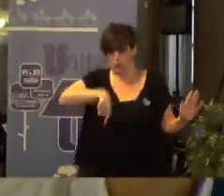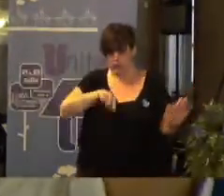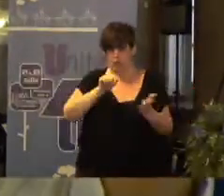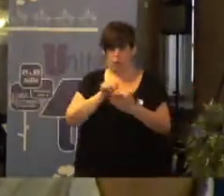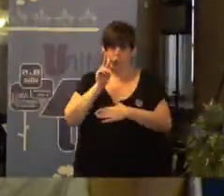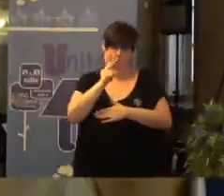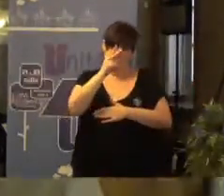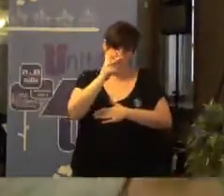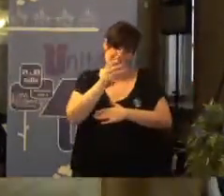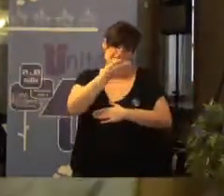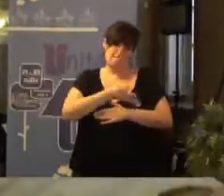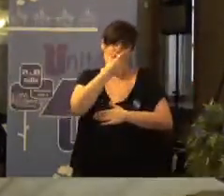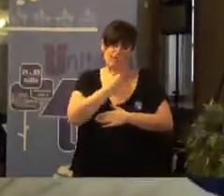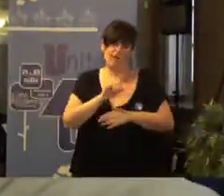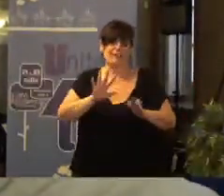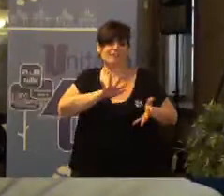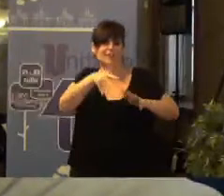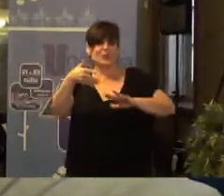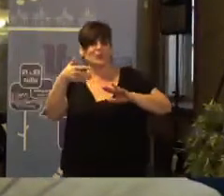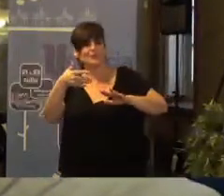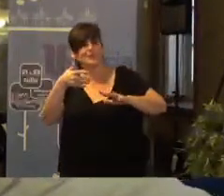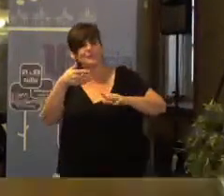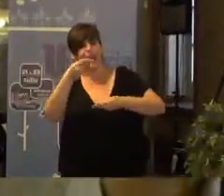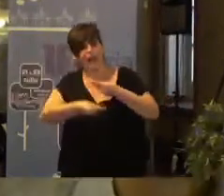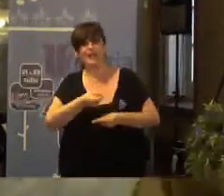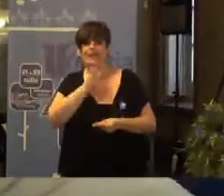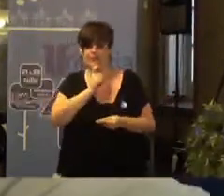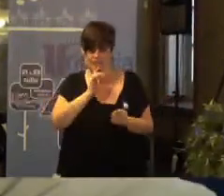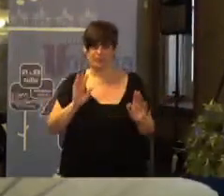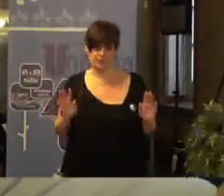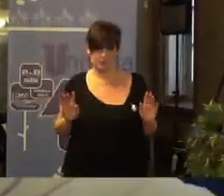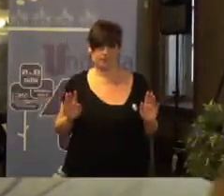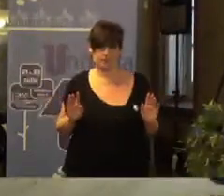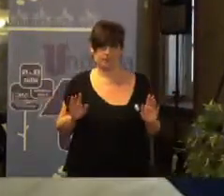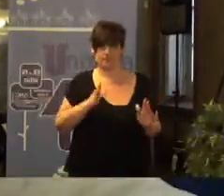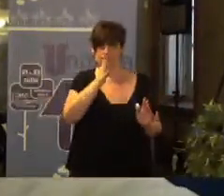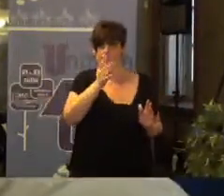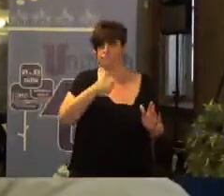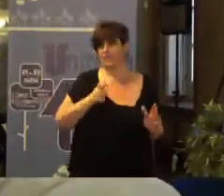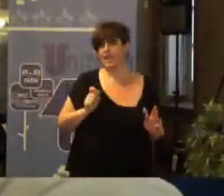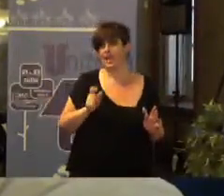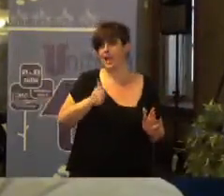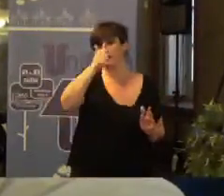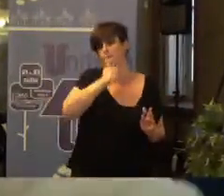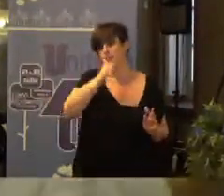decir, é que é moi difícil de levar á práctica. Por eso eu sempre son moi paciente.